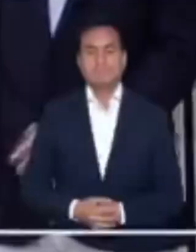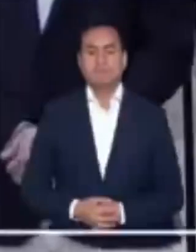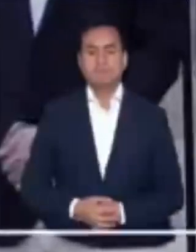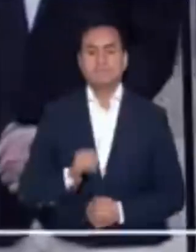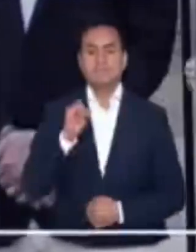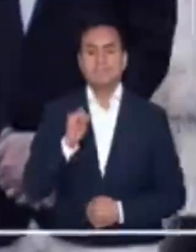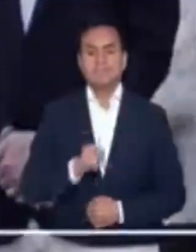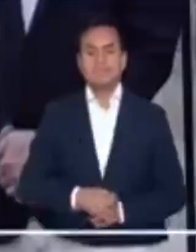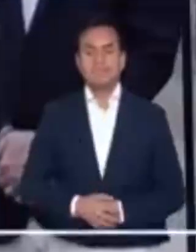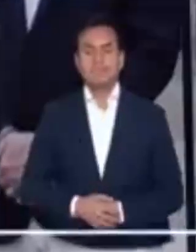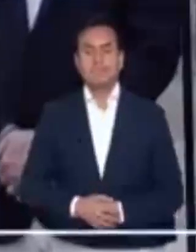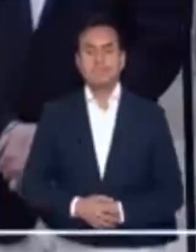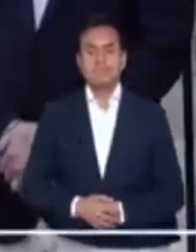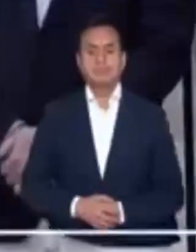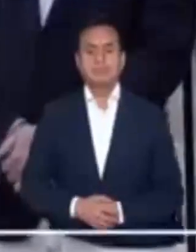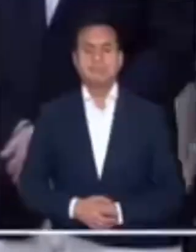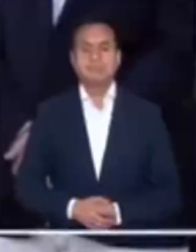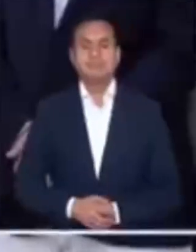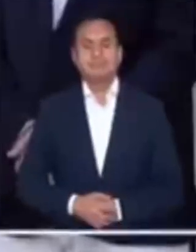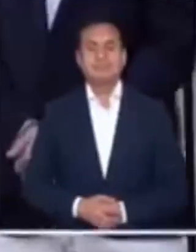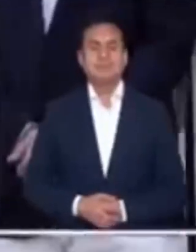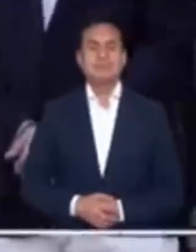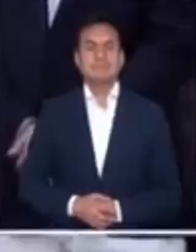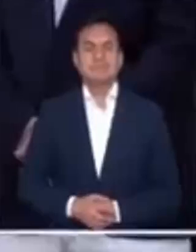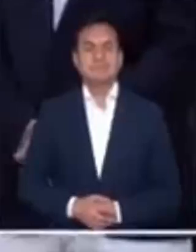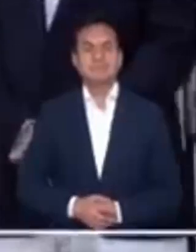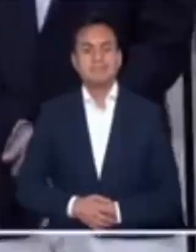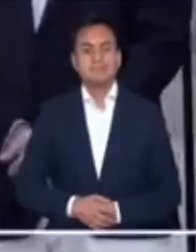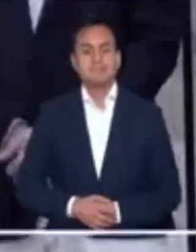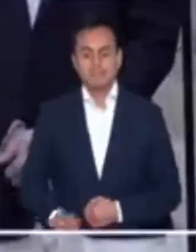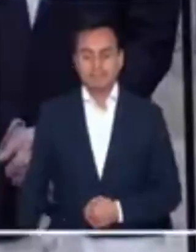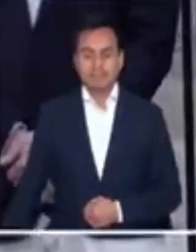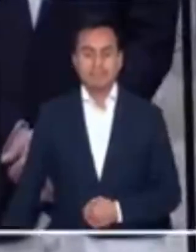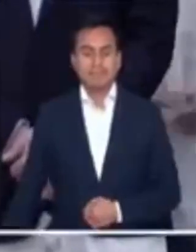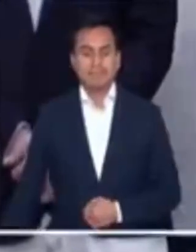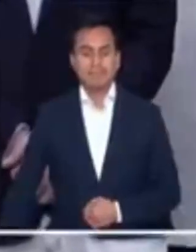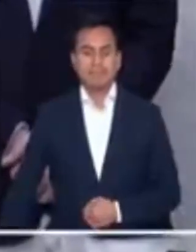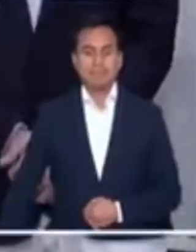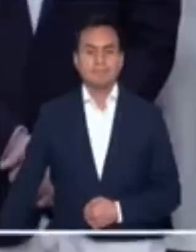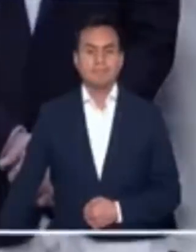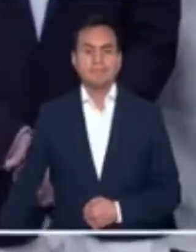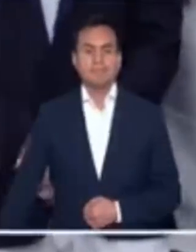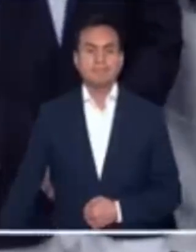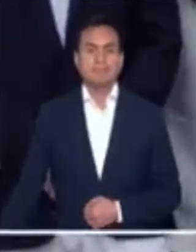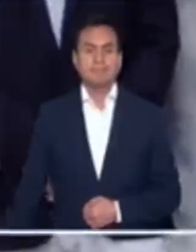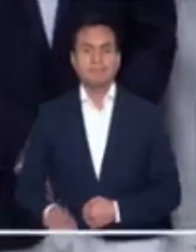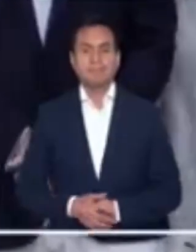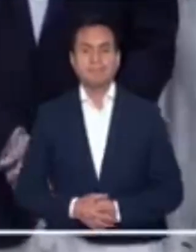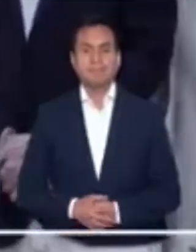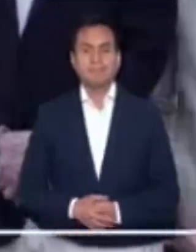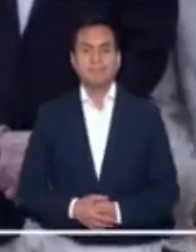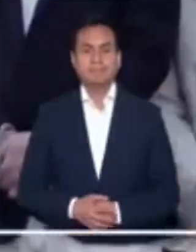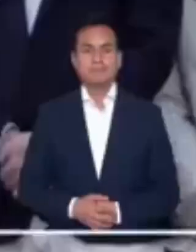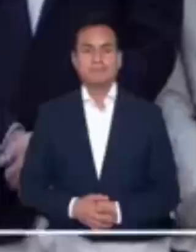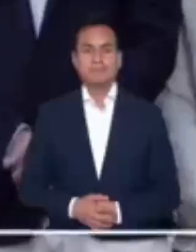Sí. Oye, no, para esta hora no, para esta hora no. ¿El diseño sí? No, para esta obra,